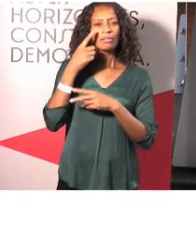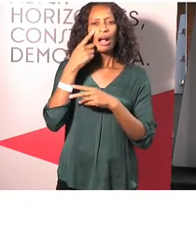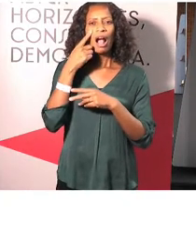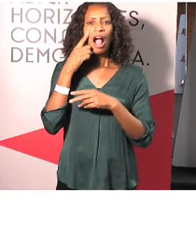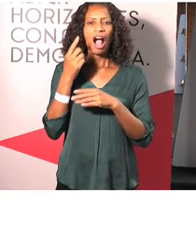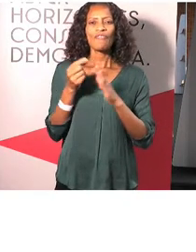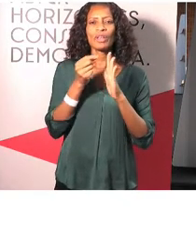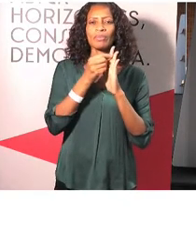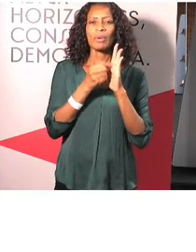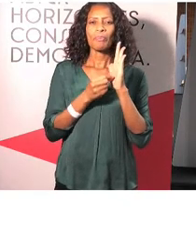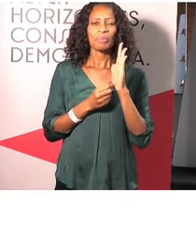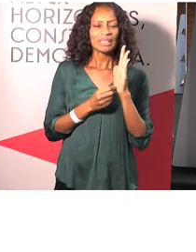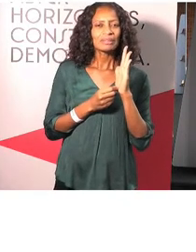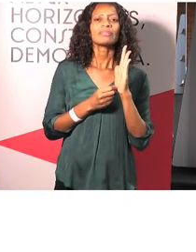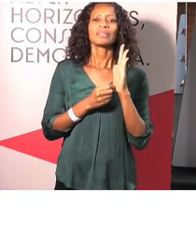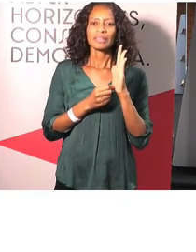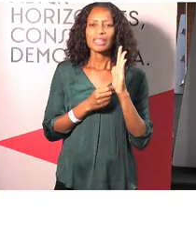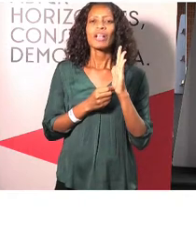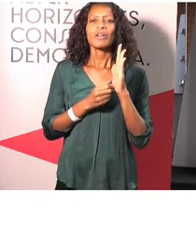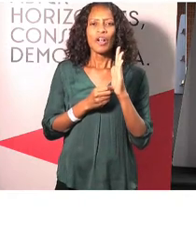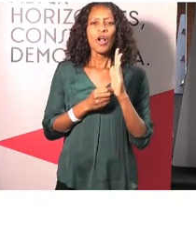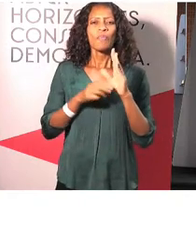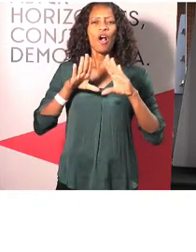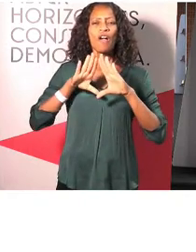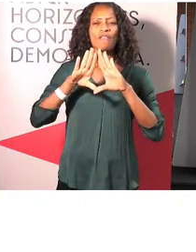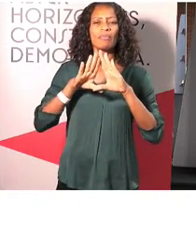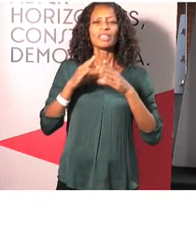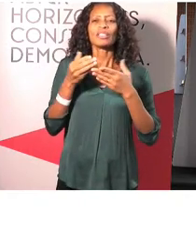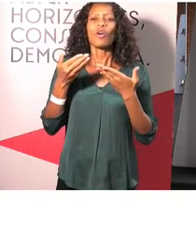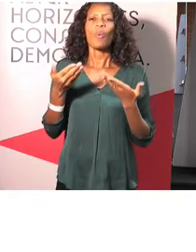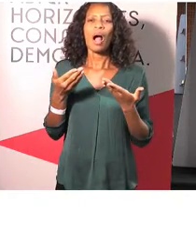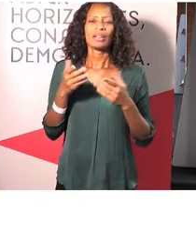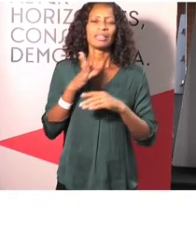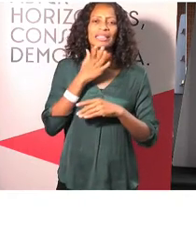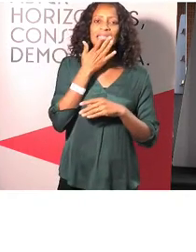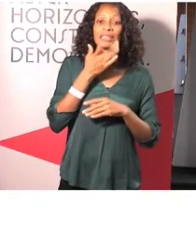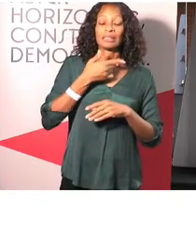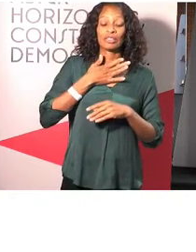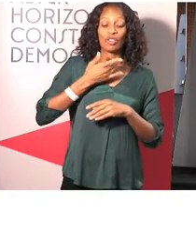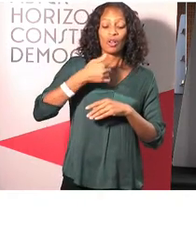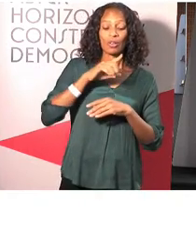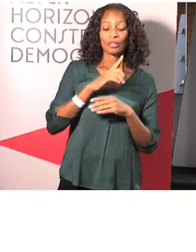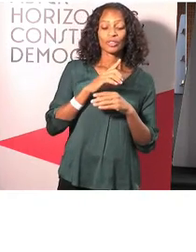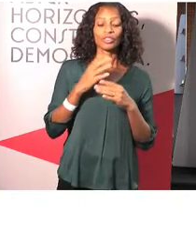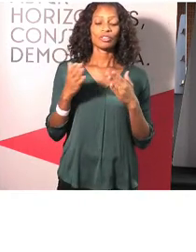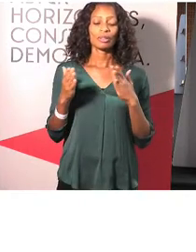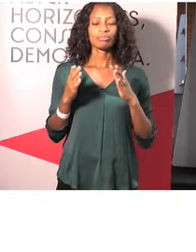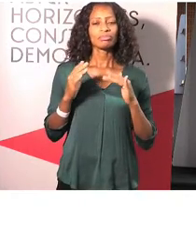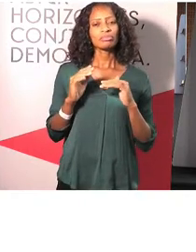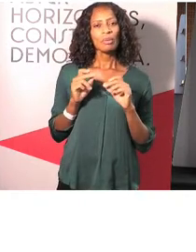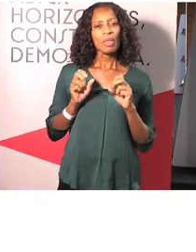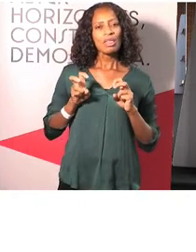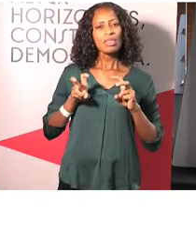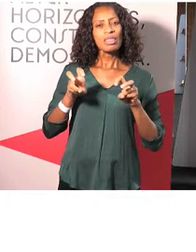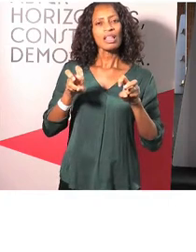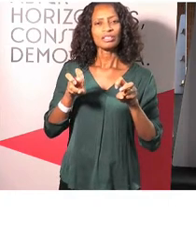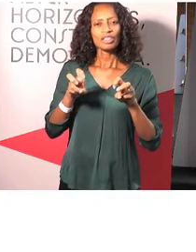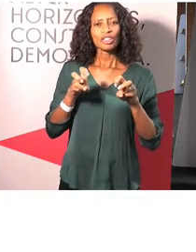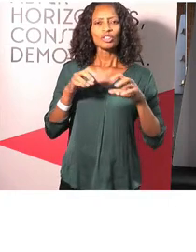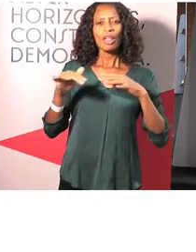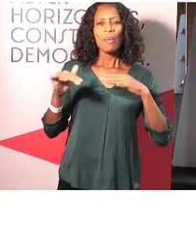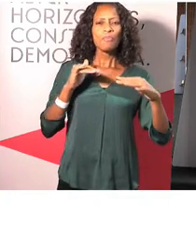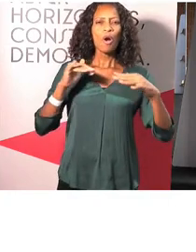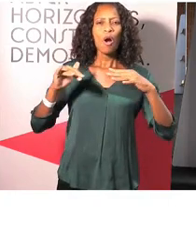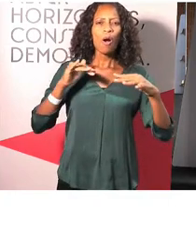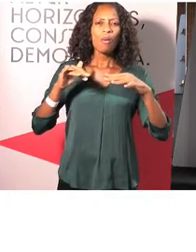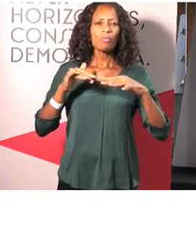lógica feminista, y desde la acción sí que se está dando, digamos, estamos en un momento de inicio de un gran ciclo de movilización en torno a